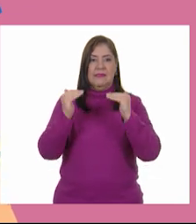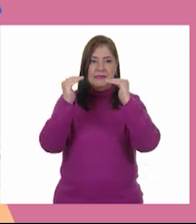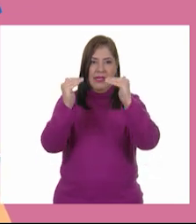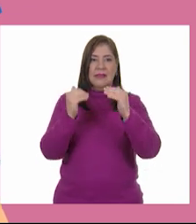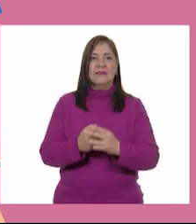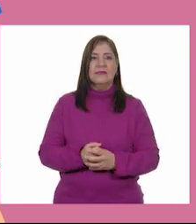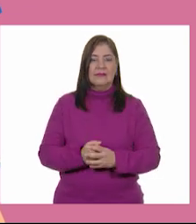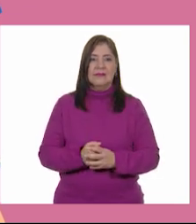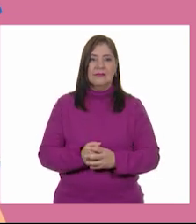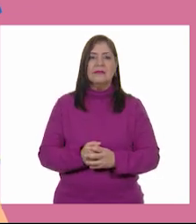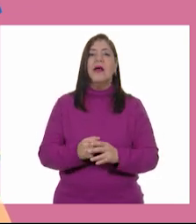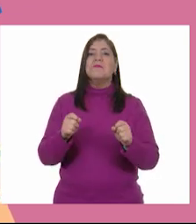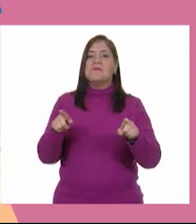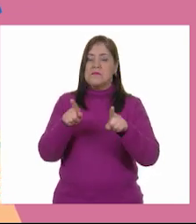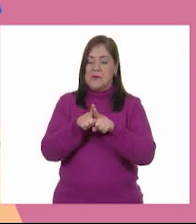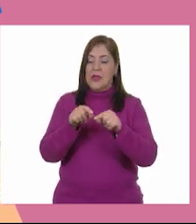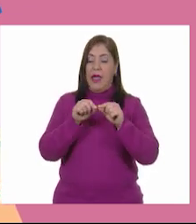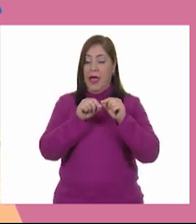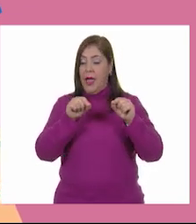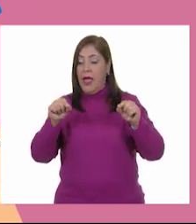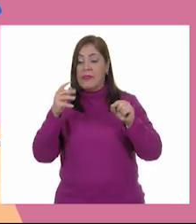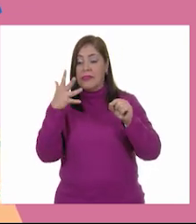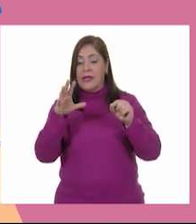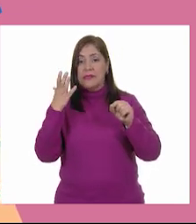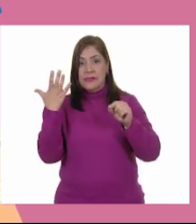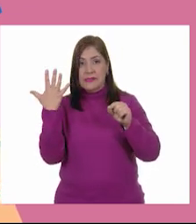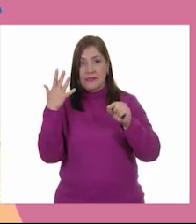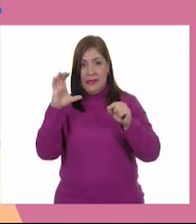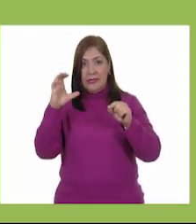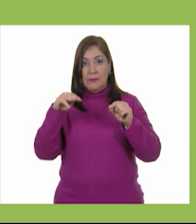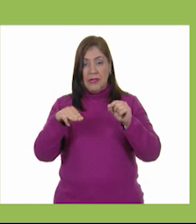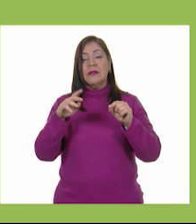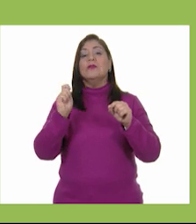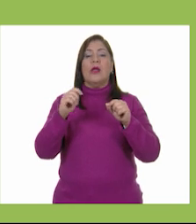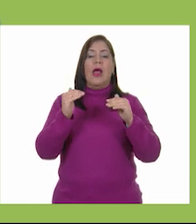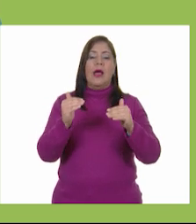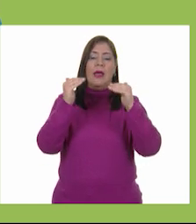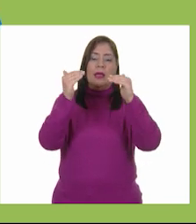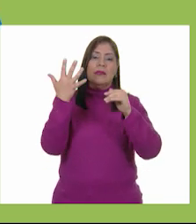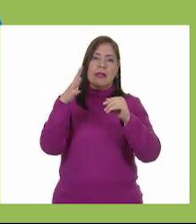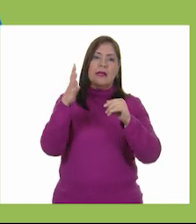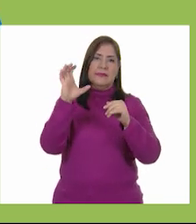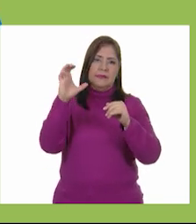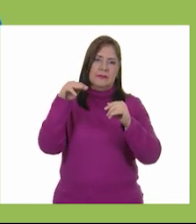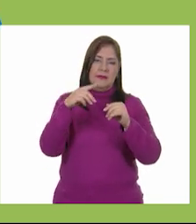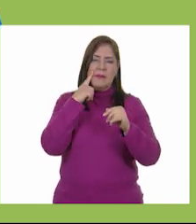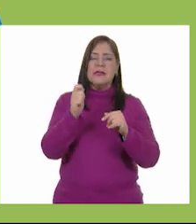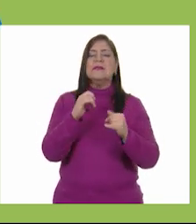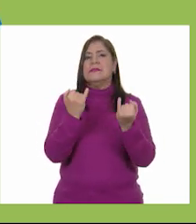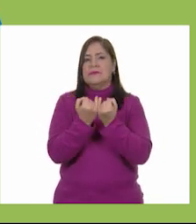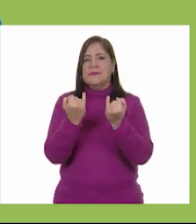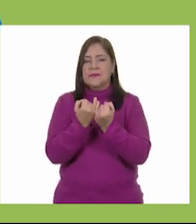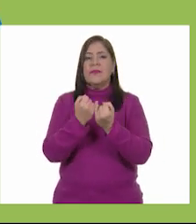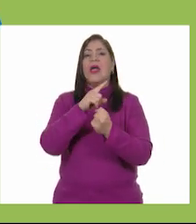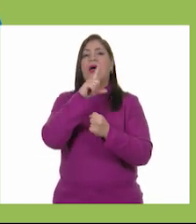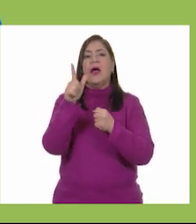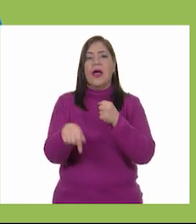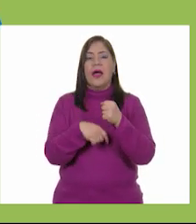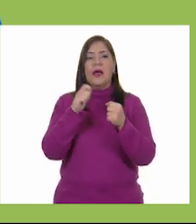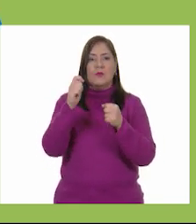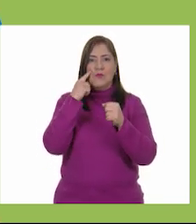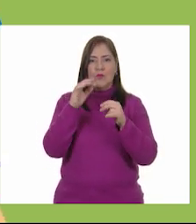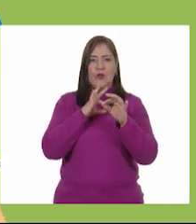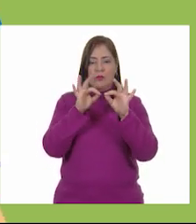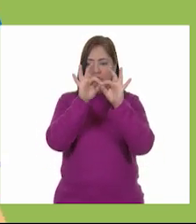arriba. Repite el paso anterior del otro lado de la playera. 3. Traza la línea